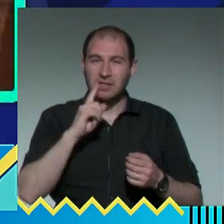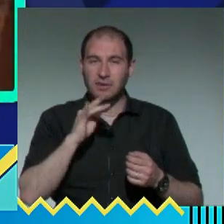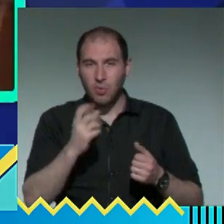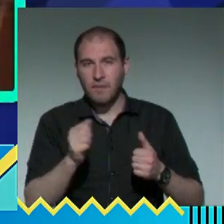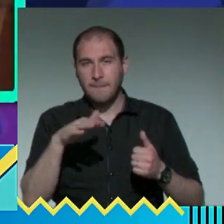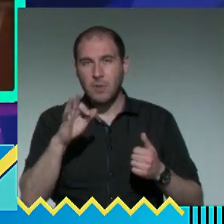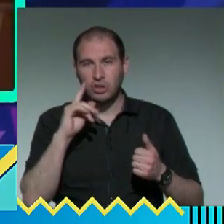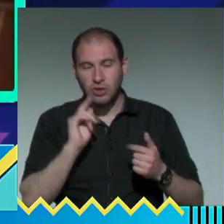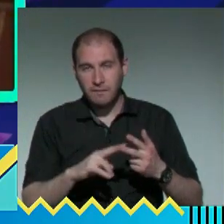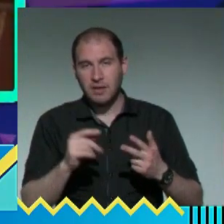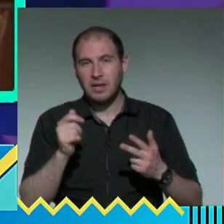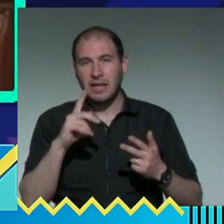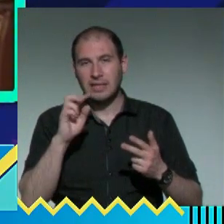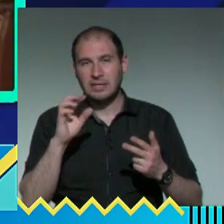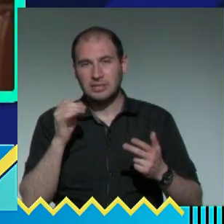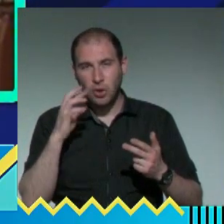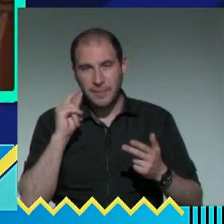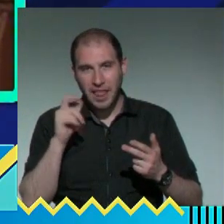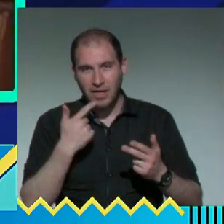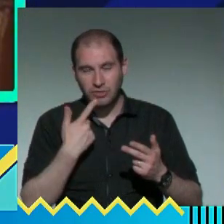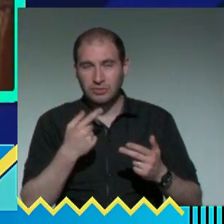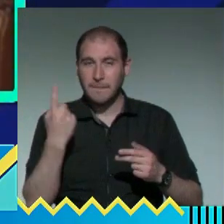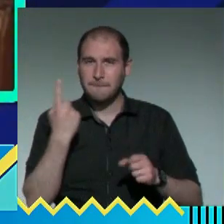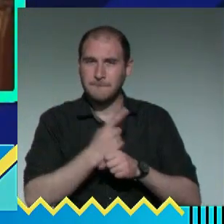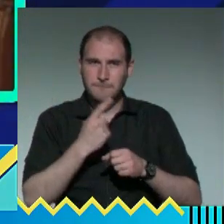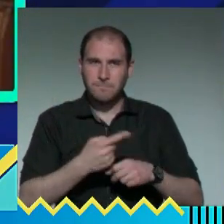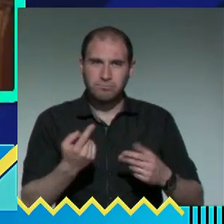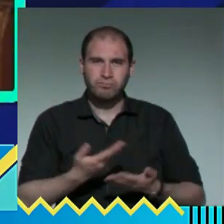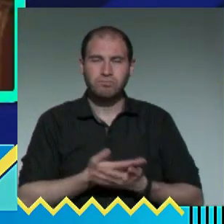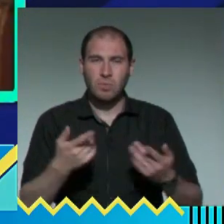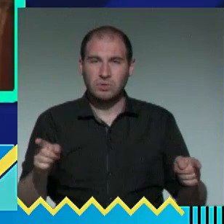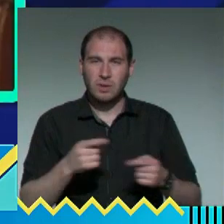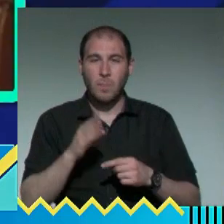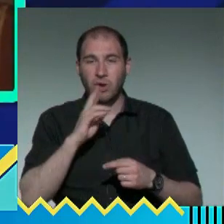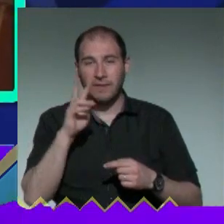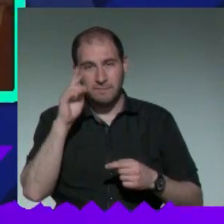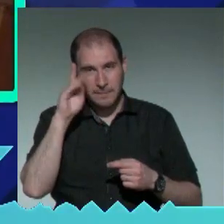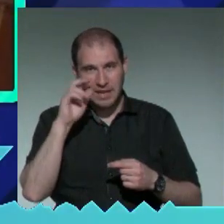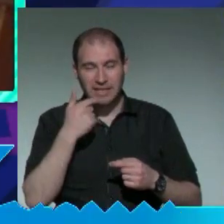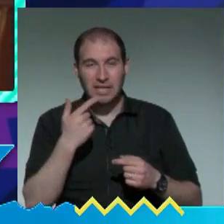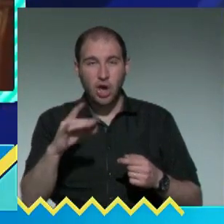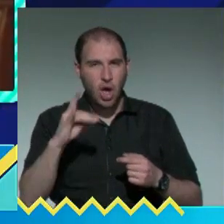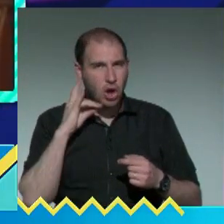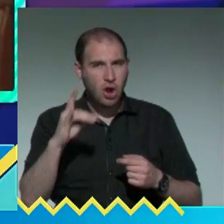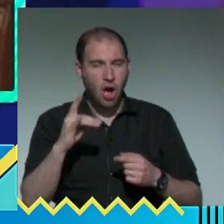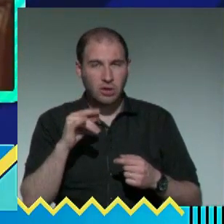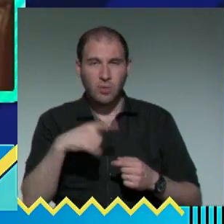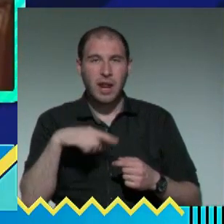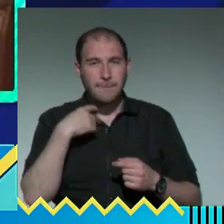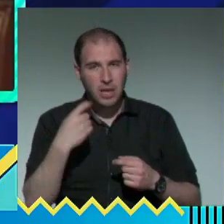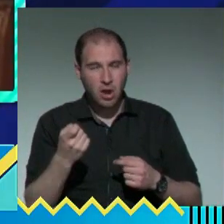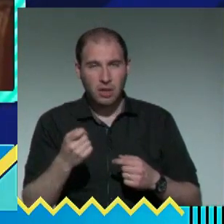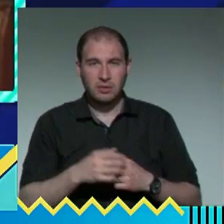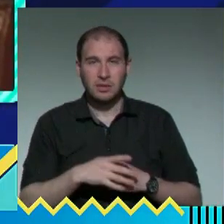Molotov, Aterciopelados cuentan que los primeros shows que vieron ellos, Julieta Venegas, de rock en español,